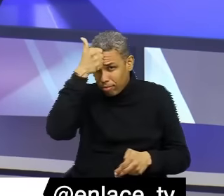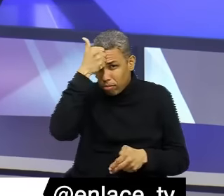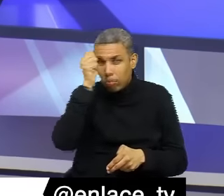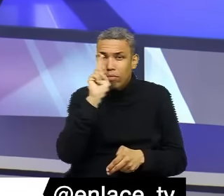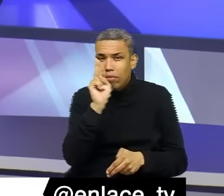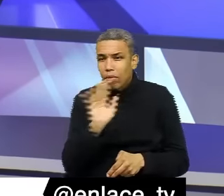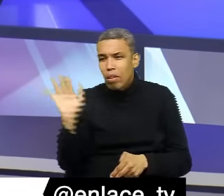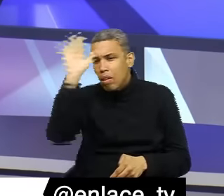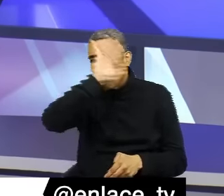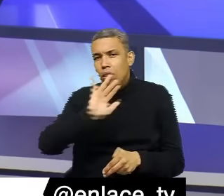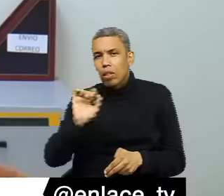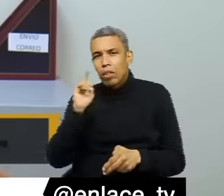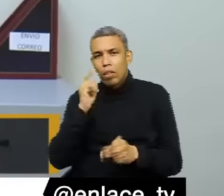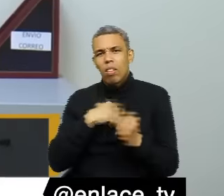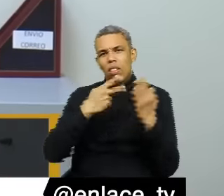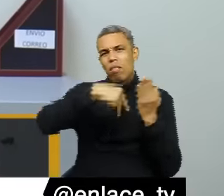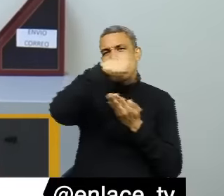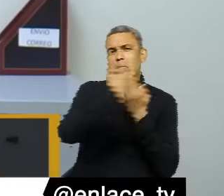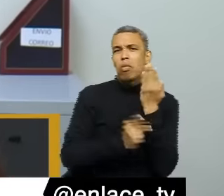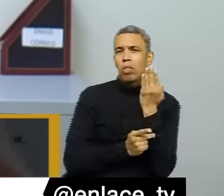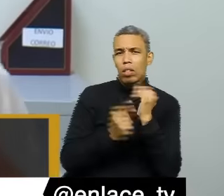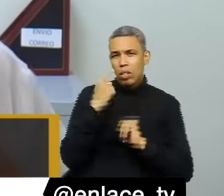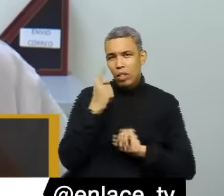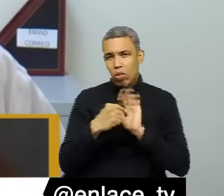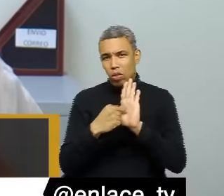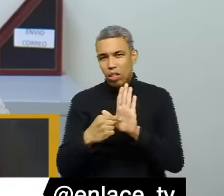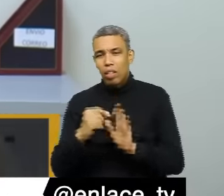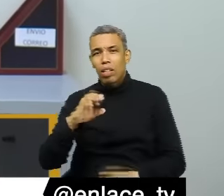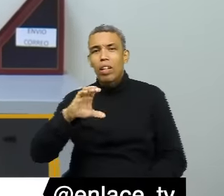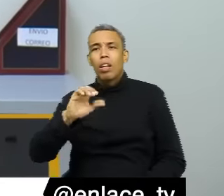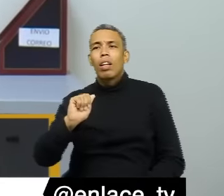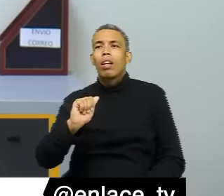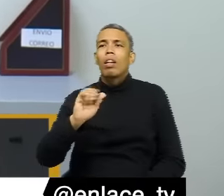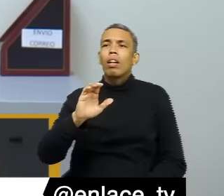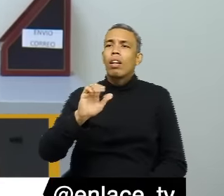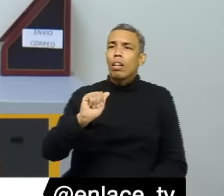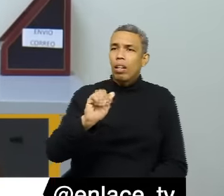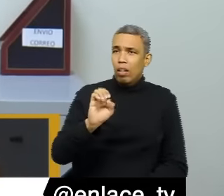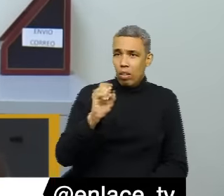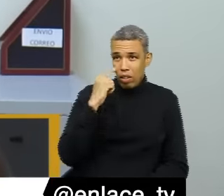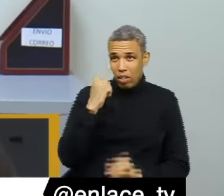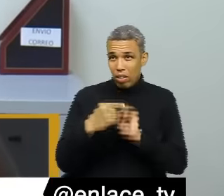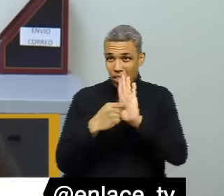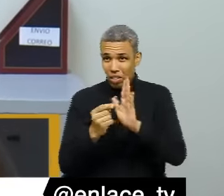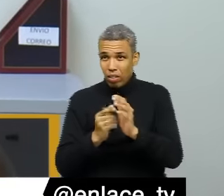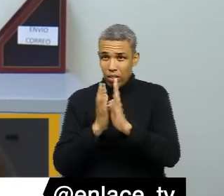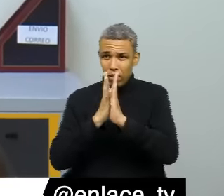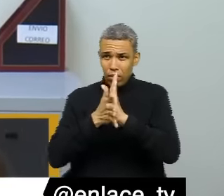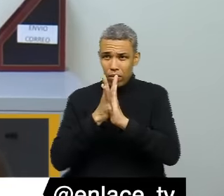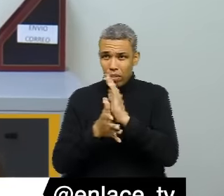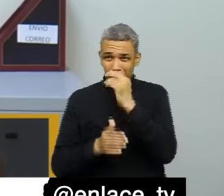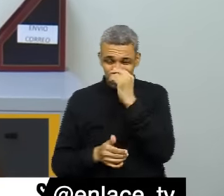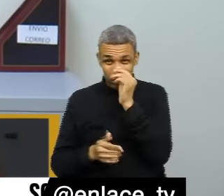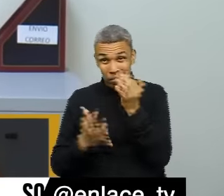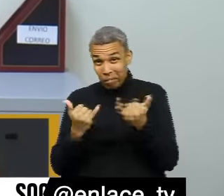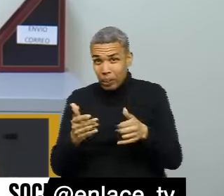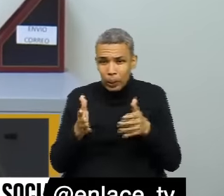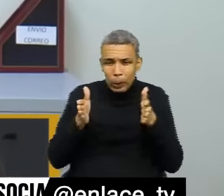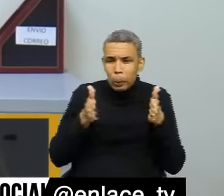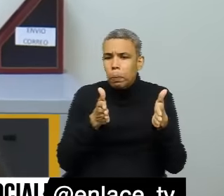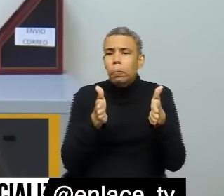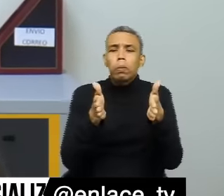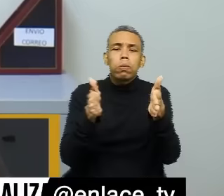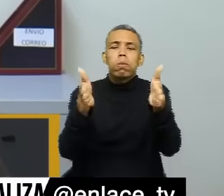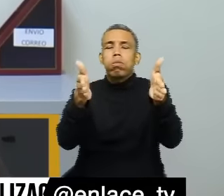Yondó. Bueno, ahí les tengo una buena noticia. En lo que es la Ruta del Cacao, estamos a punto de firmar el acta de inicio